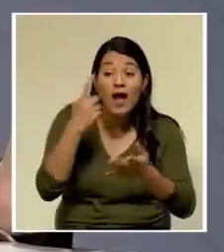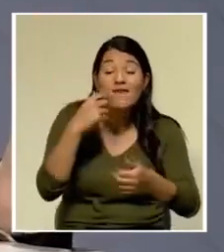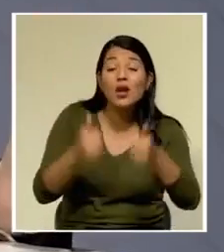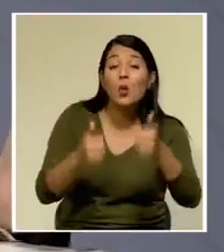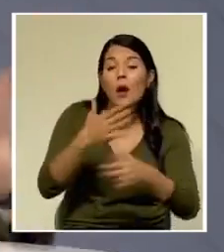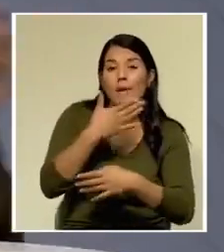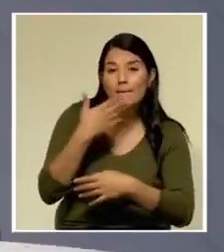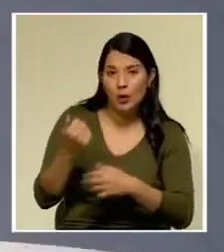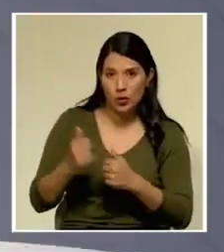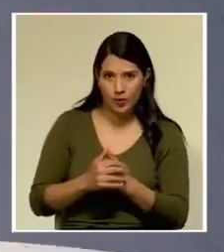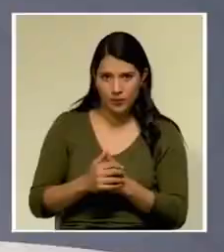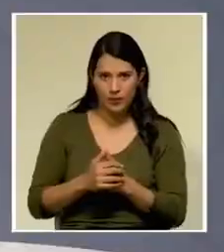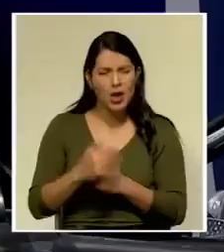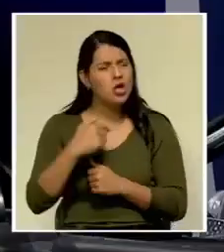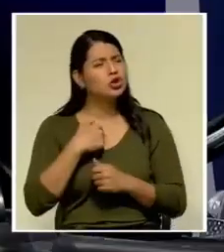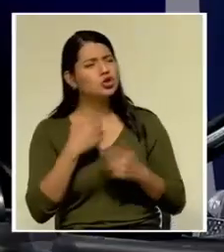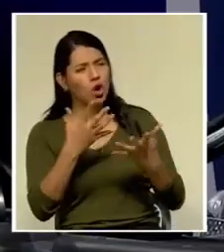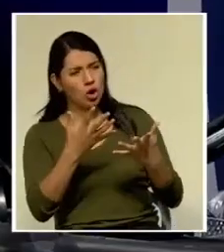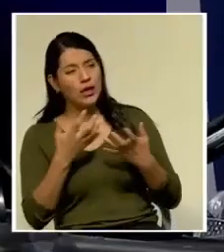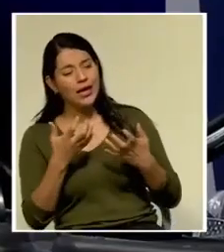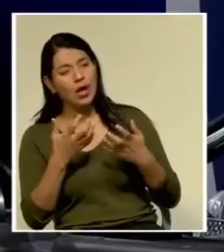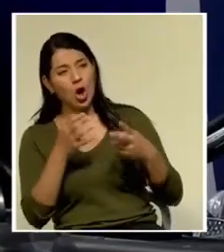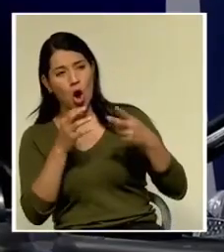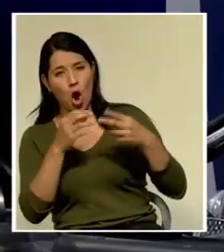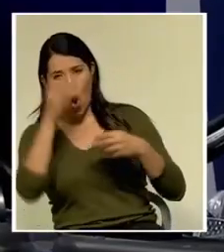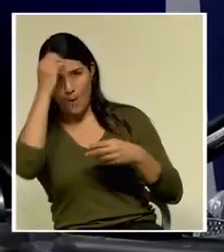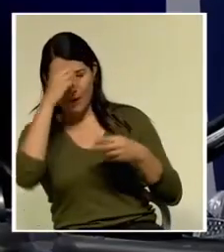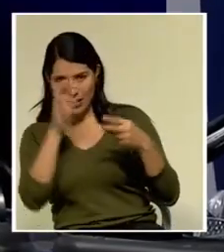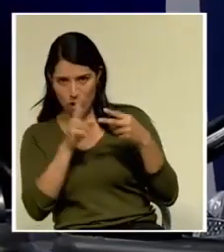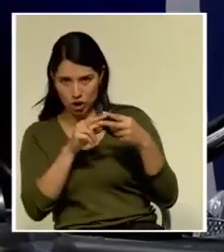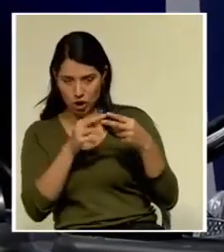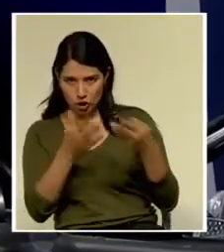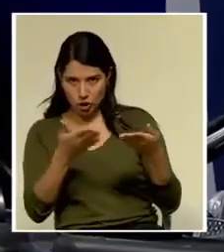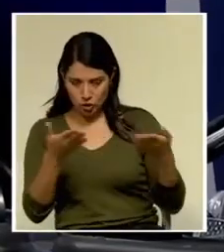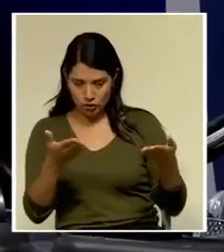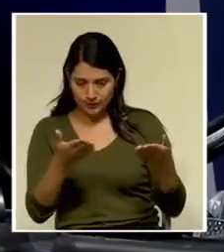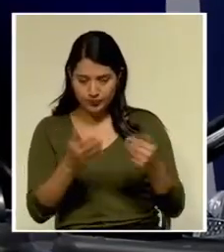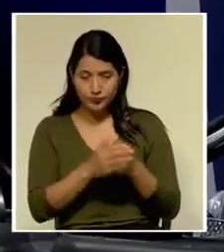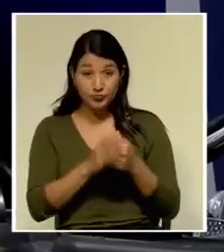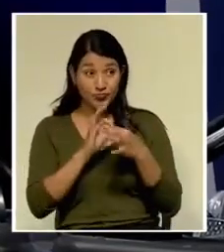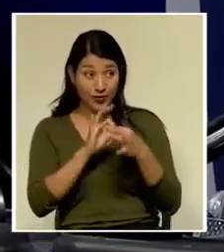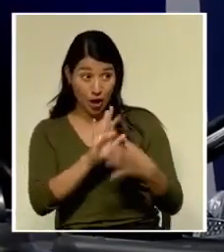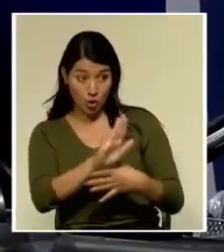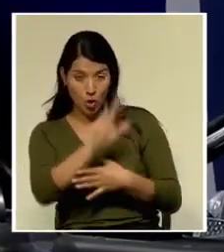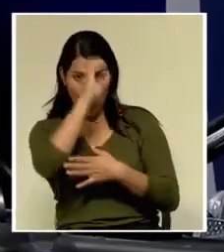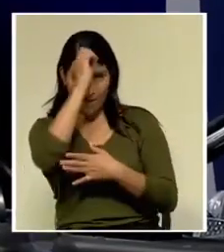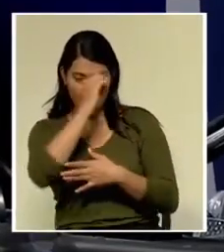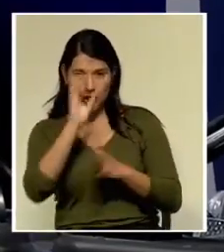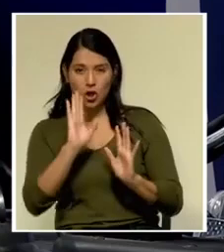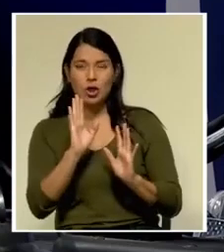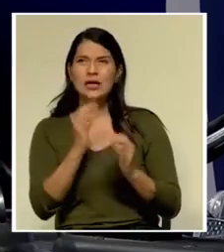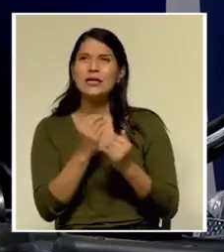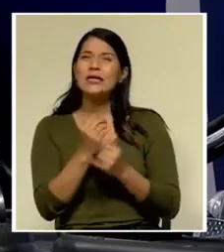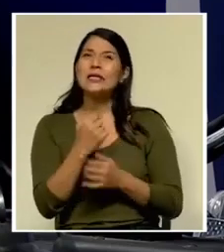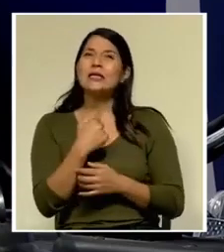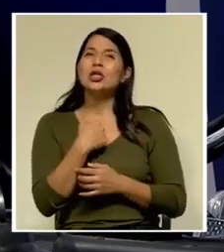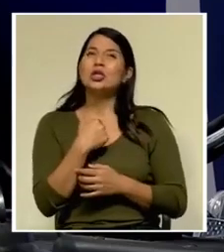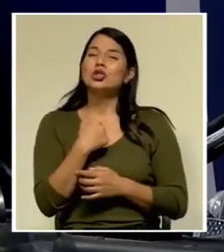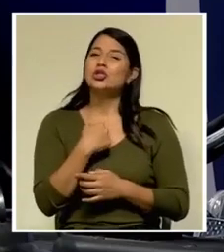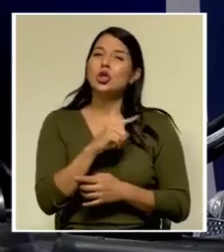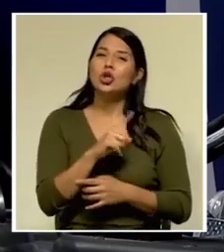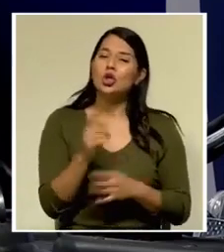correcto. Quiero tomar dos elementos de eso que estás diciendo, doctor Rosales, sin que se interprete que esto es